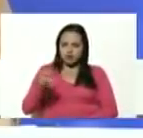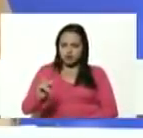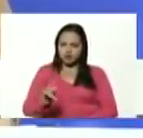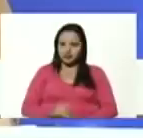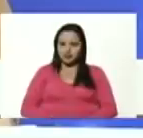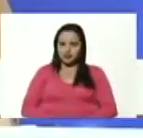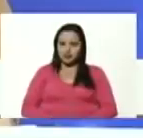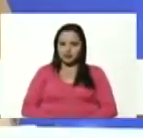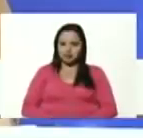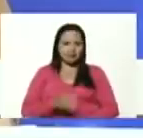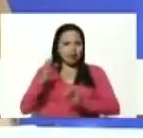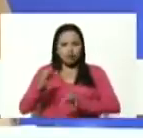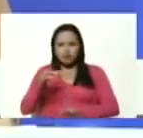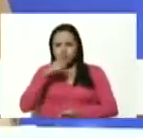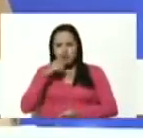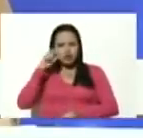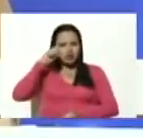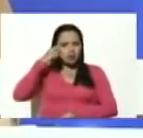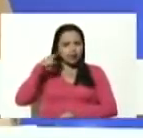Seguro que tú no recuerdas.